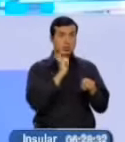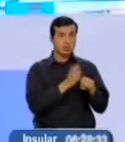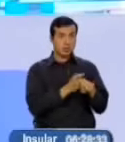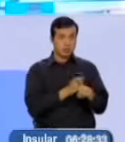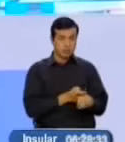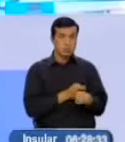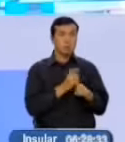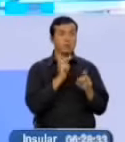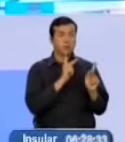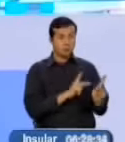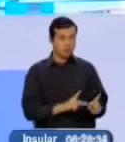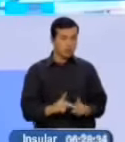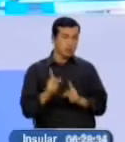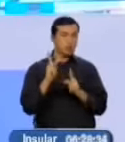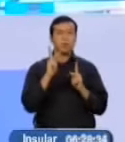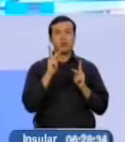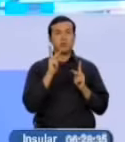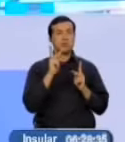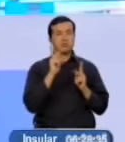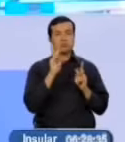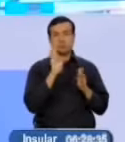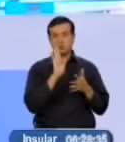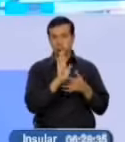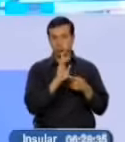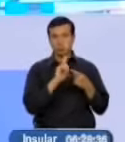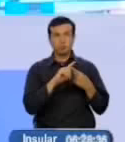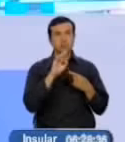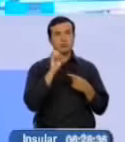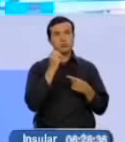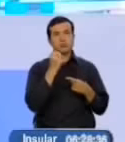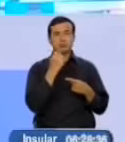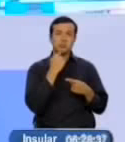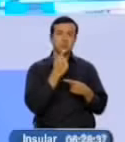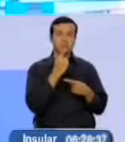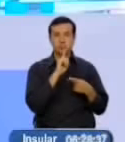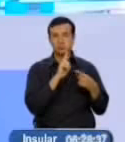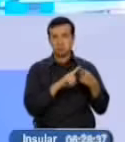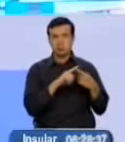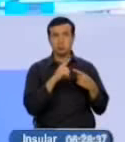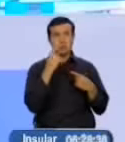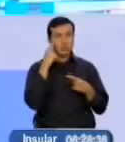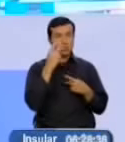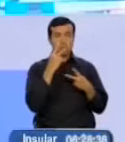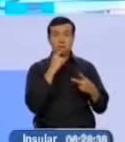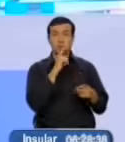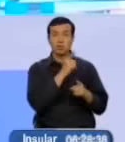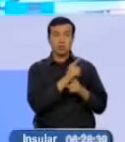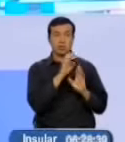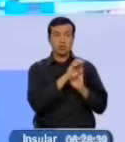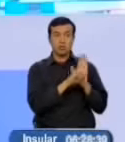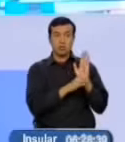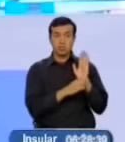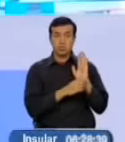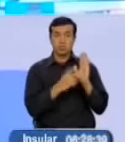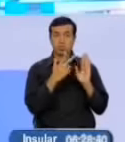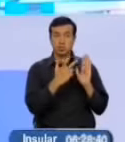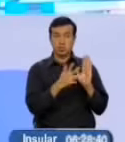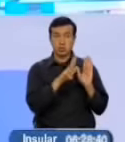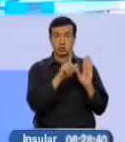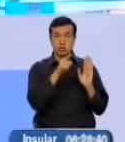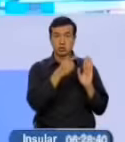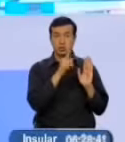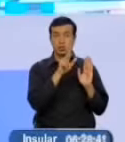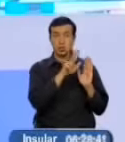de acuerdo a los planes, contratos de montos y coberturas, no más allá de lo que se estipula. Pero cuando usted revisa la Constitución, tanto en el 361 como